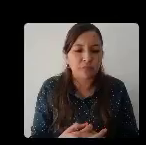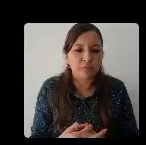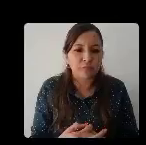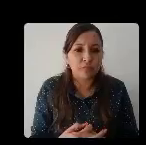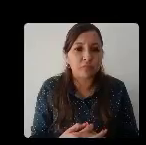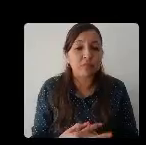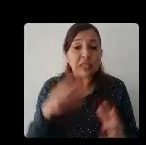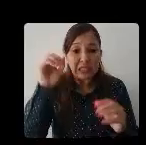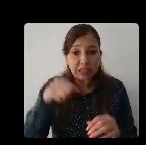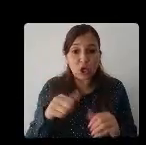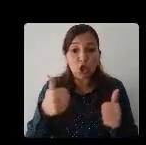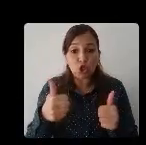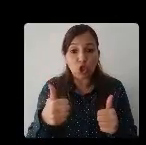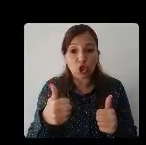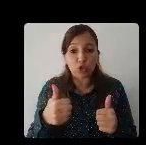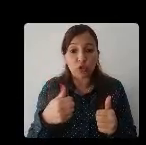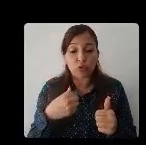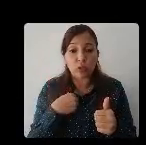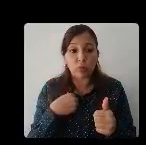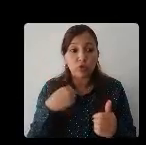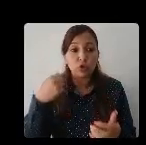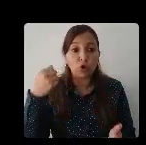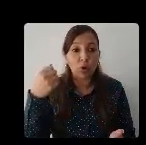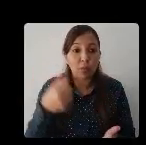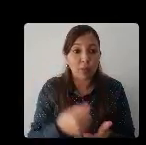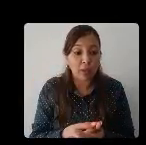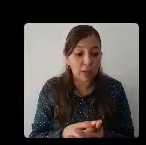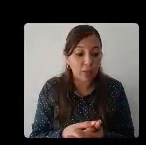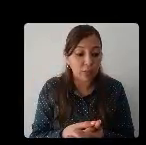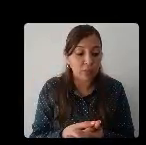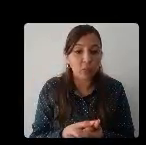hemos podido mejorar, por ejemplo, uno de nuestros